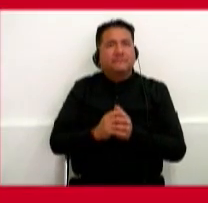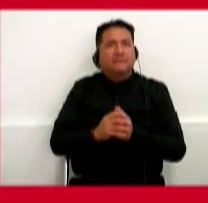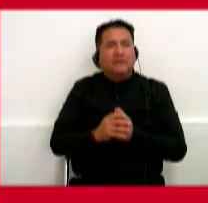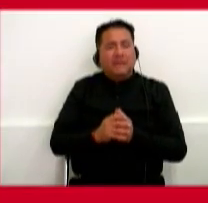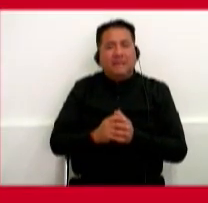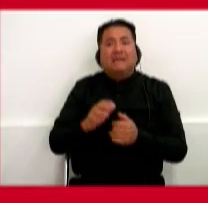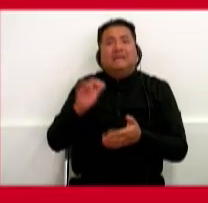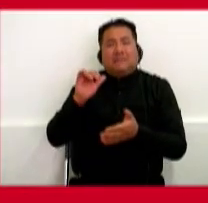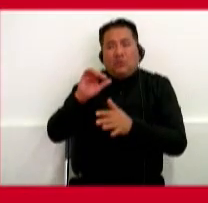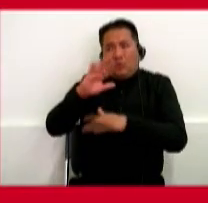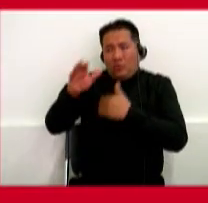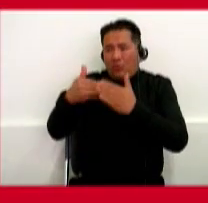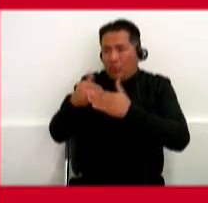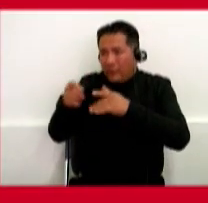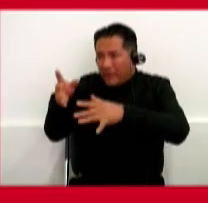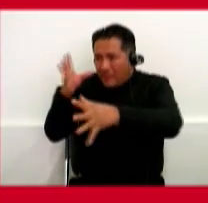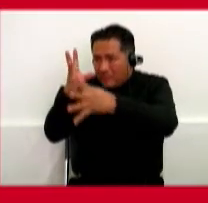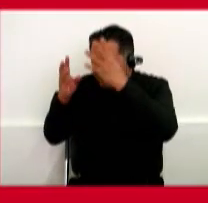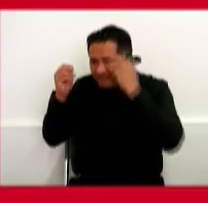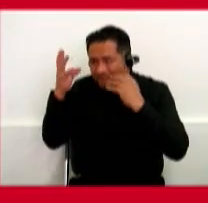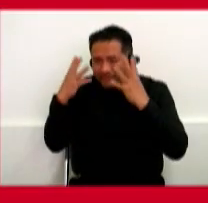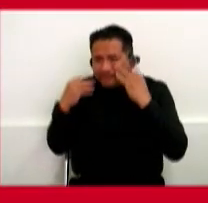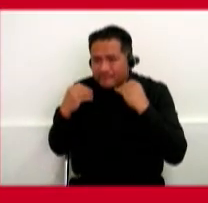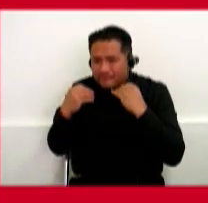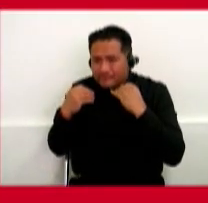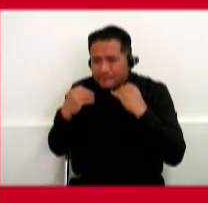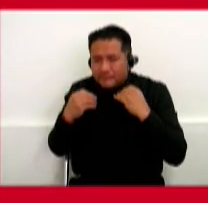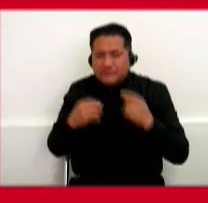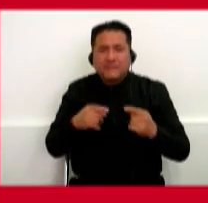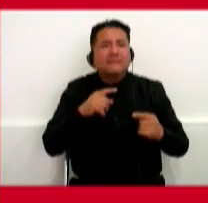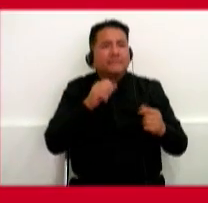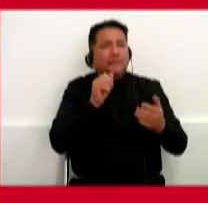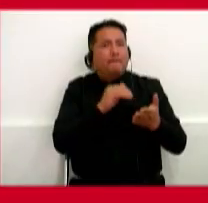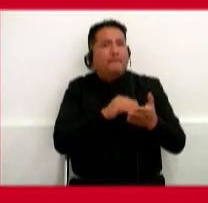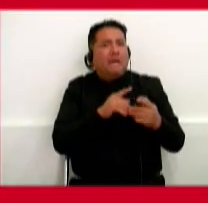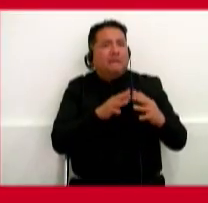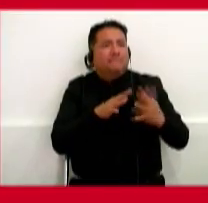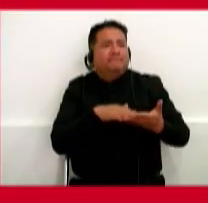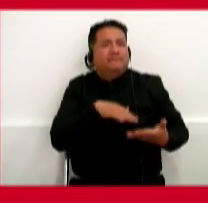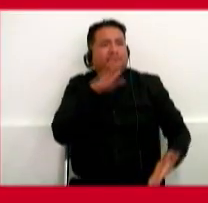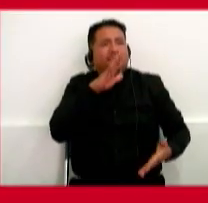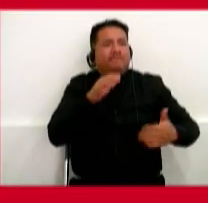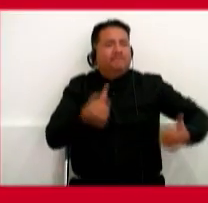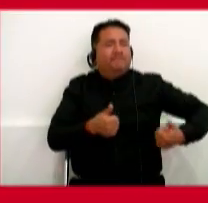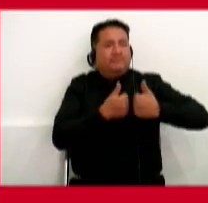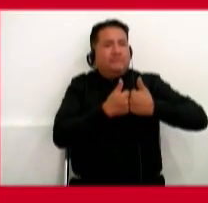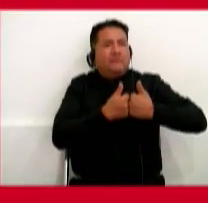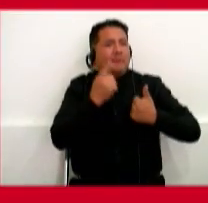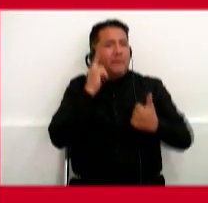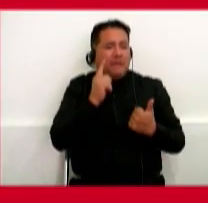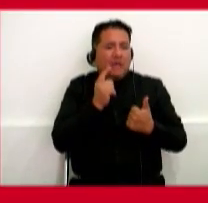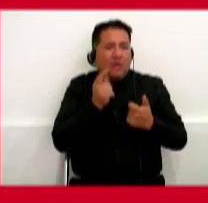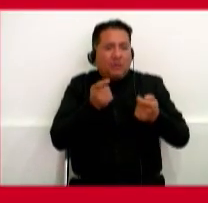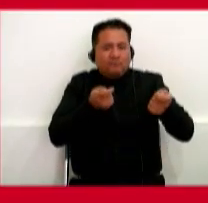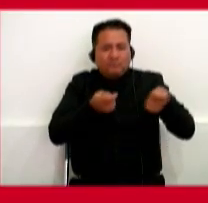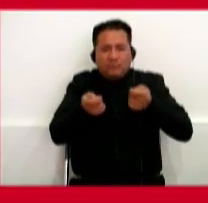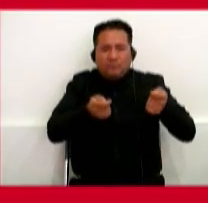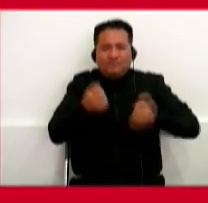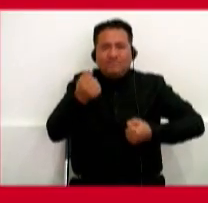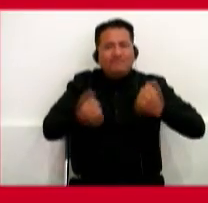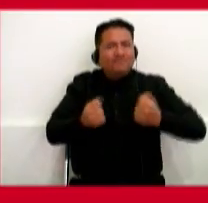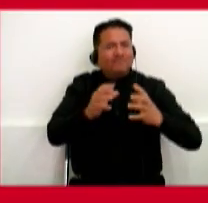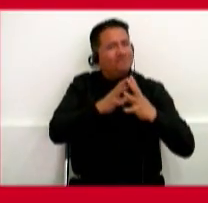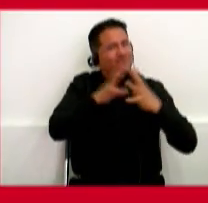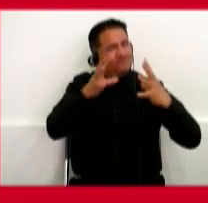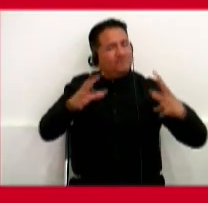mantener las vías en buen estado, porque justamente son las que contribuyen bastante en la velocidad de los camiones.